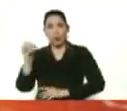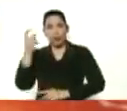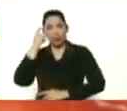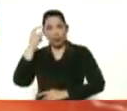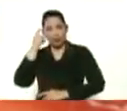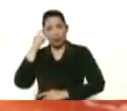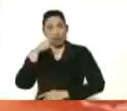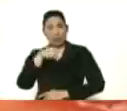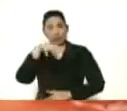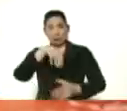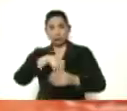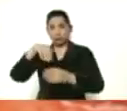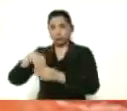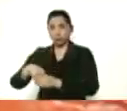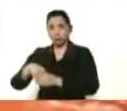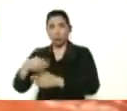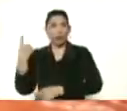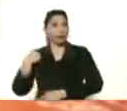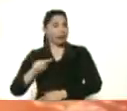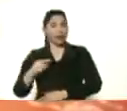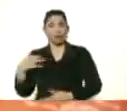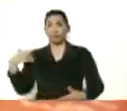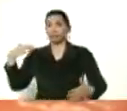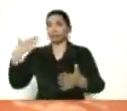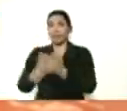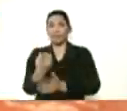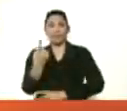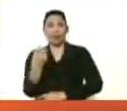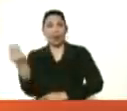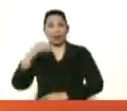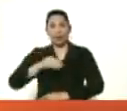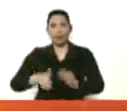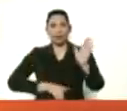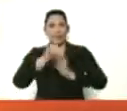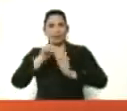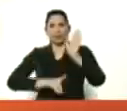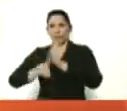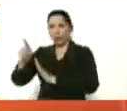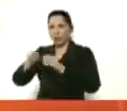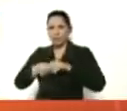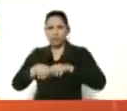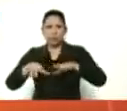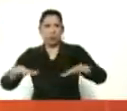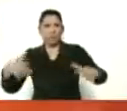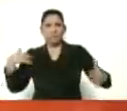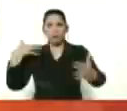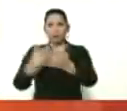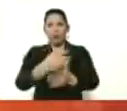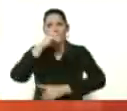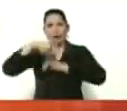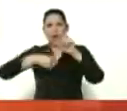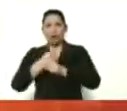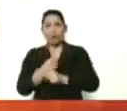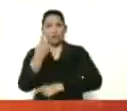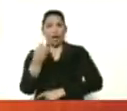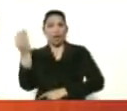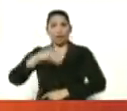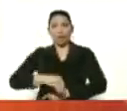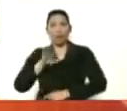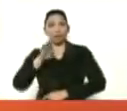esta cuarentena o las que tengan que venir, de acuerdo al desarrollo de la pandemia en el transcurso de este año y los años que están por venir.